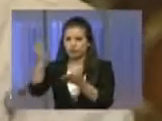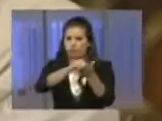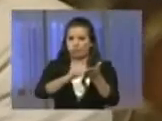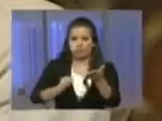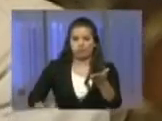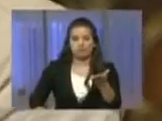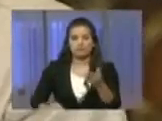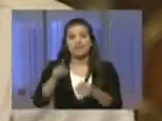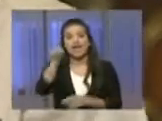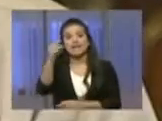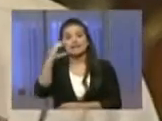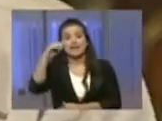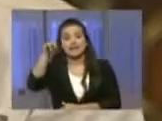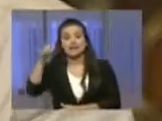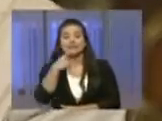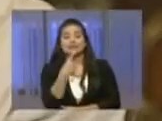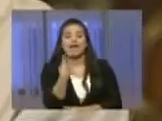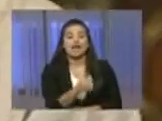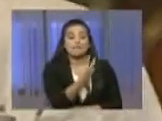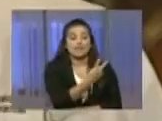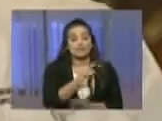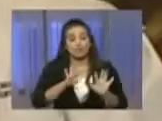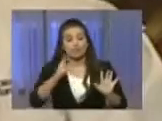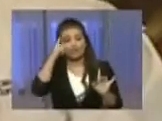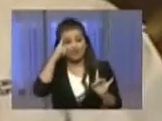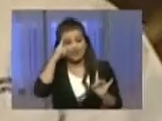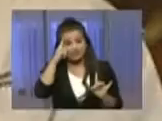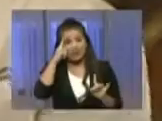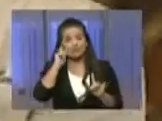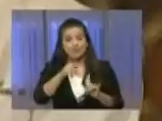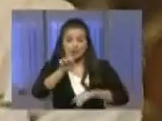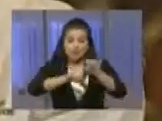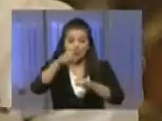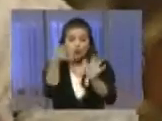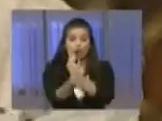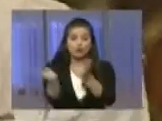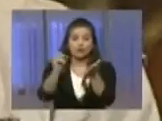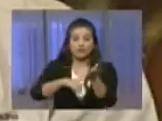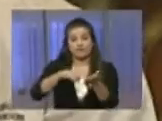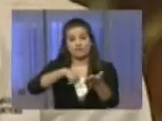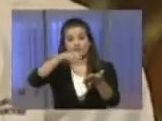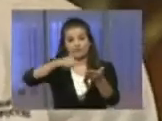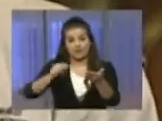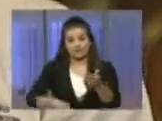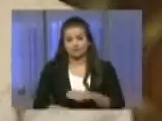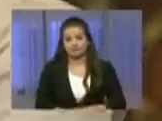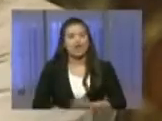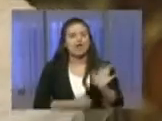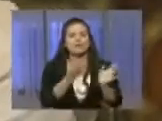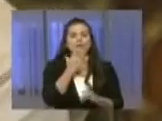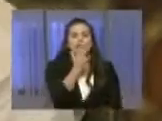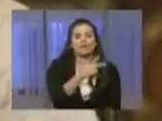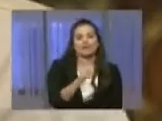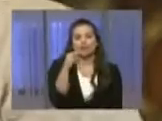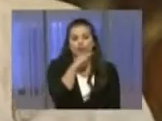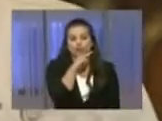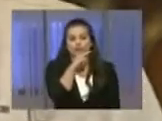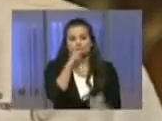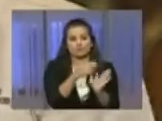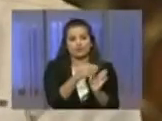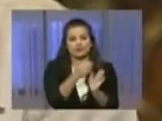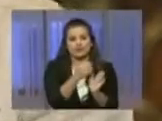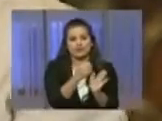29 días para junto con las partes auditar la firma ponga usted 30 de octubre 29 días